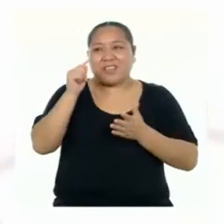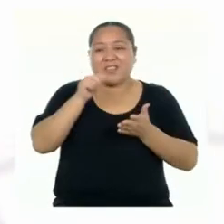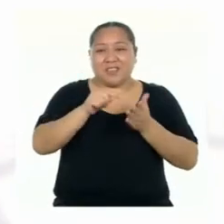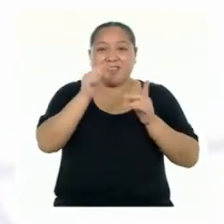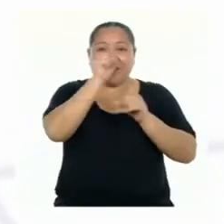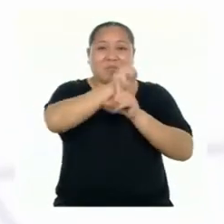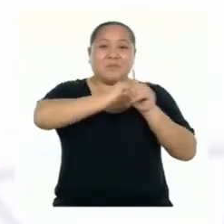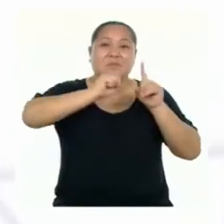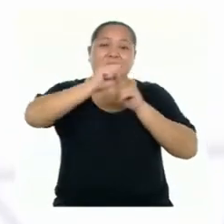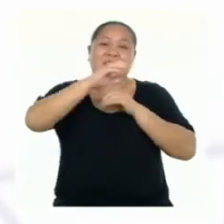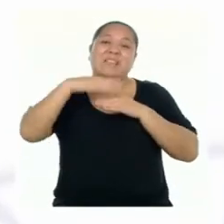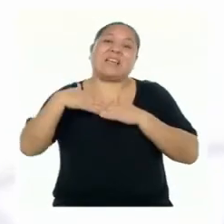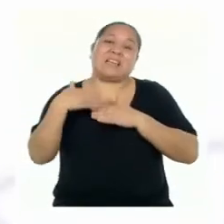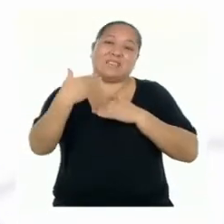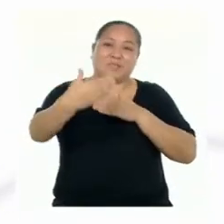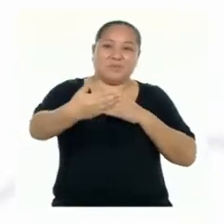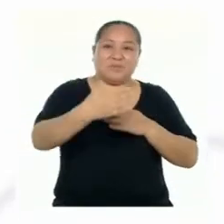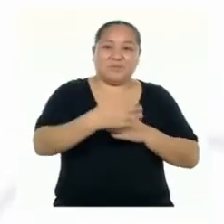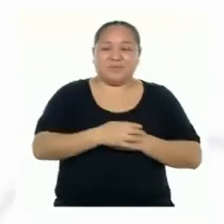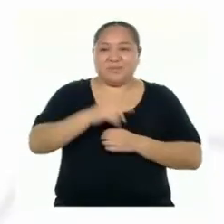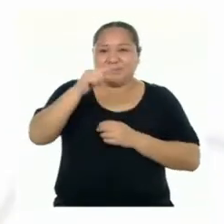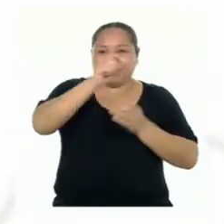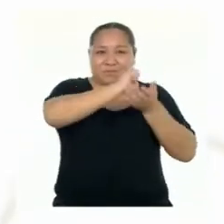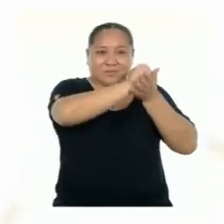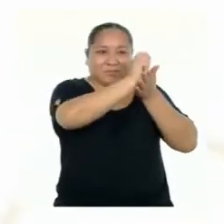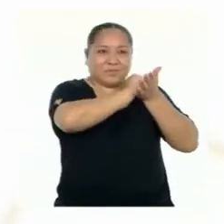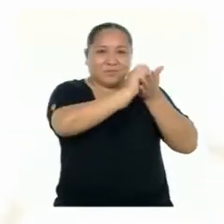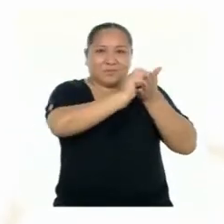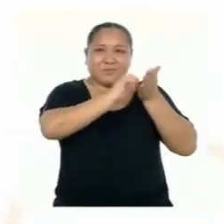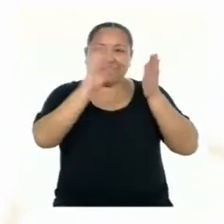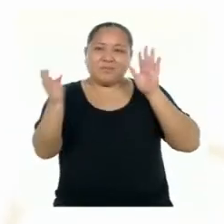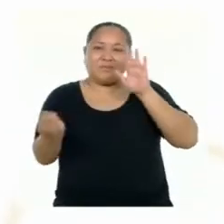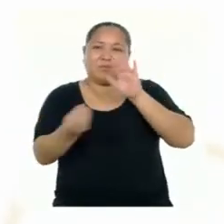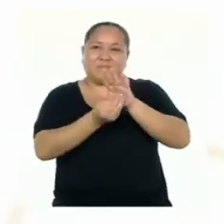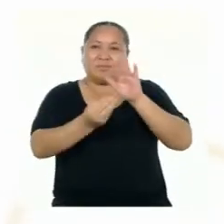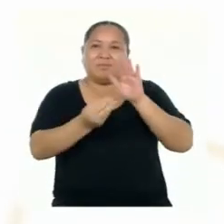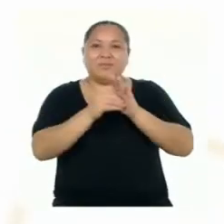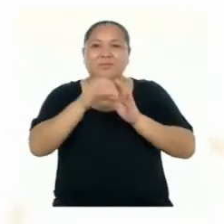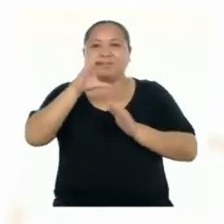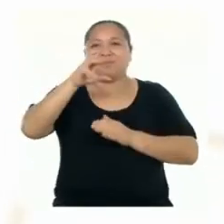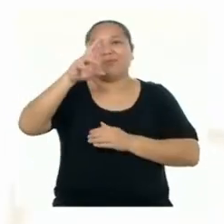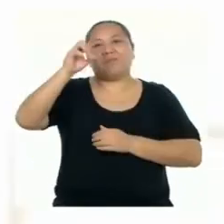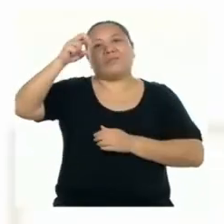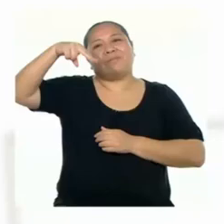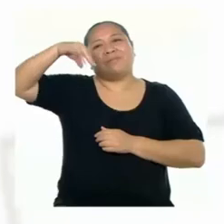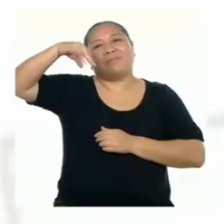todo esto. Este párrafo será incluido en tu crónica 2020, que está